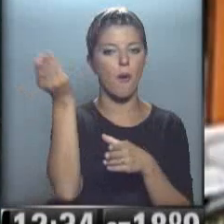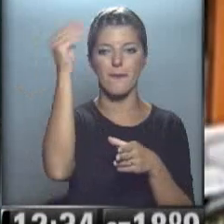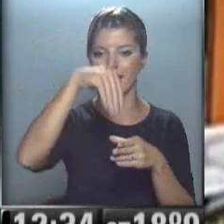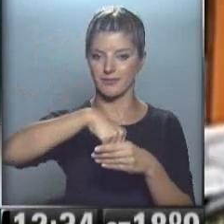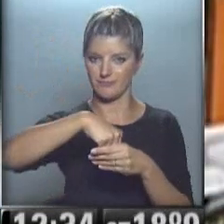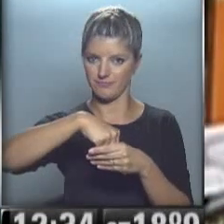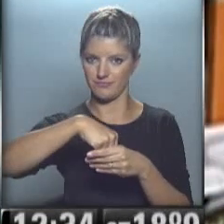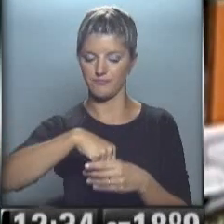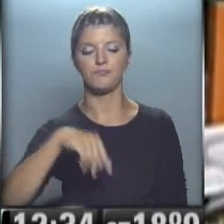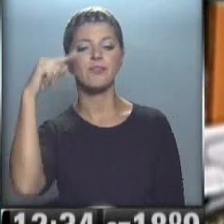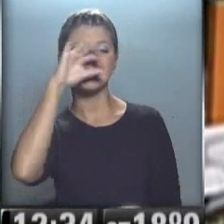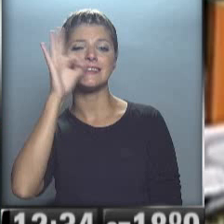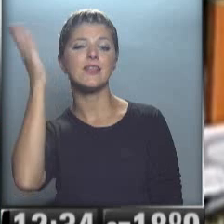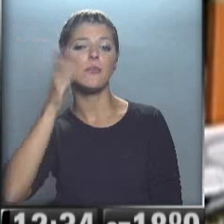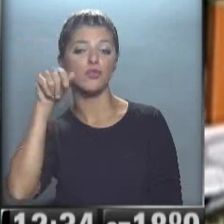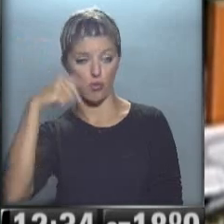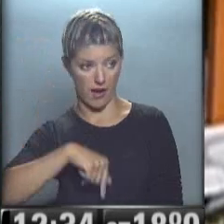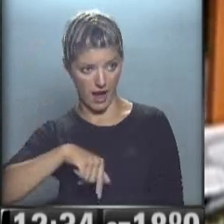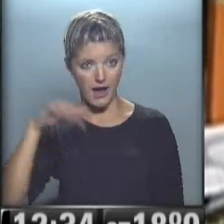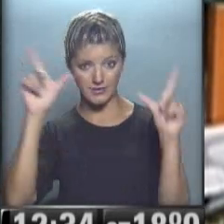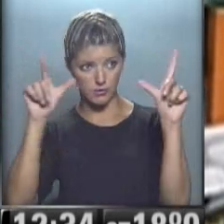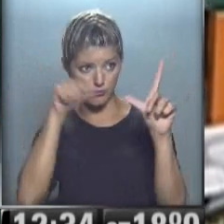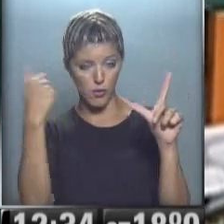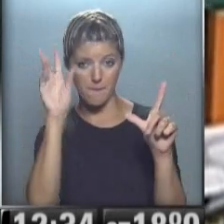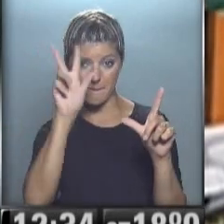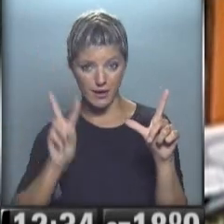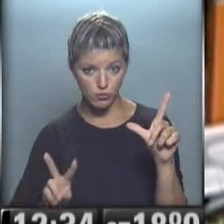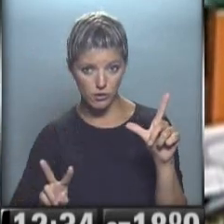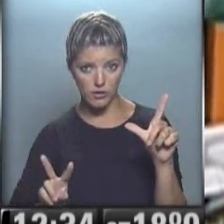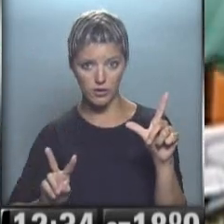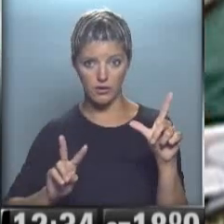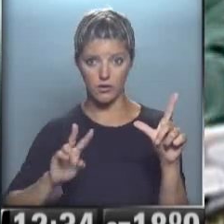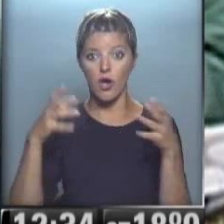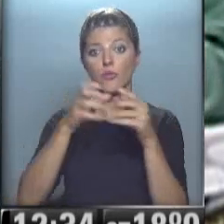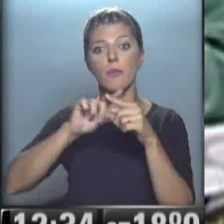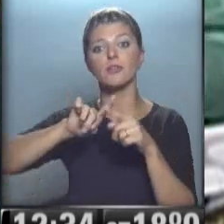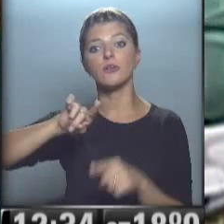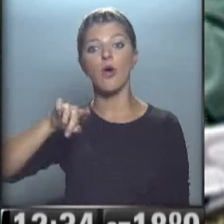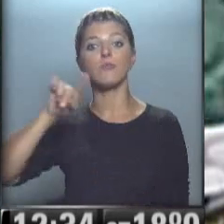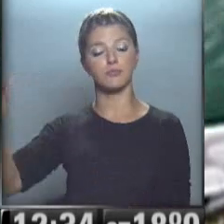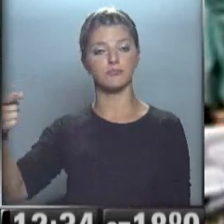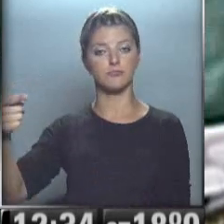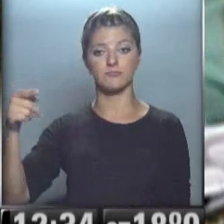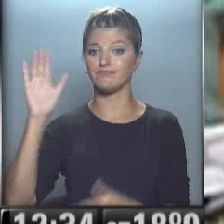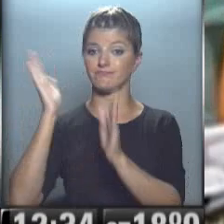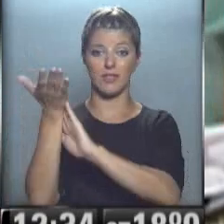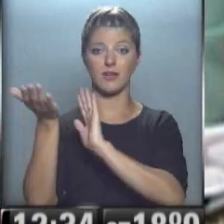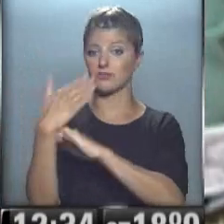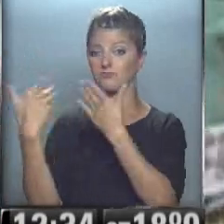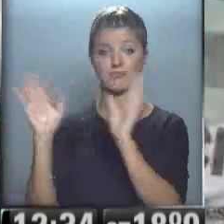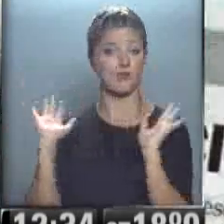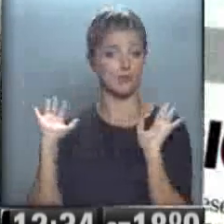7% de la prensa venezolana es abiertamente opositora de derecha y ahí